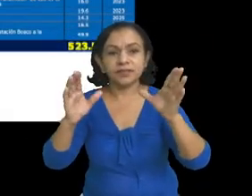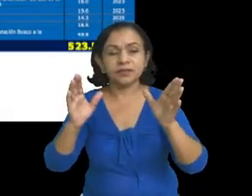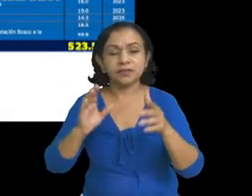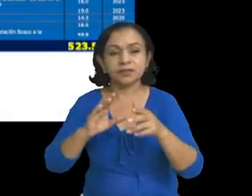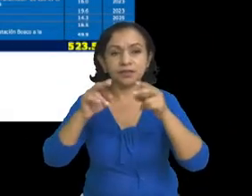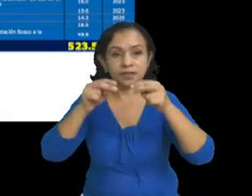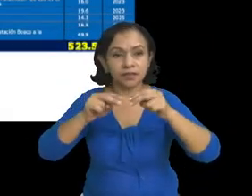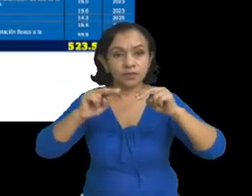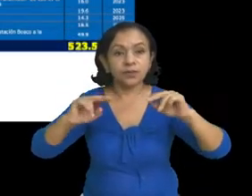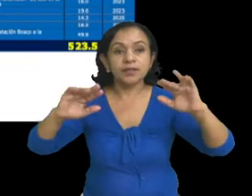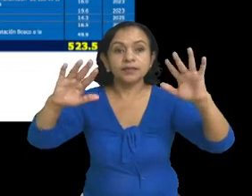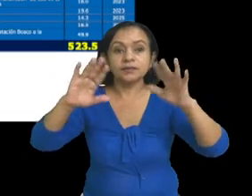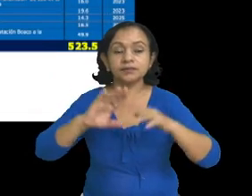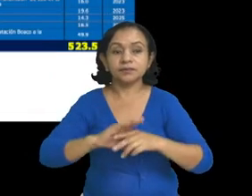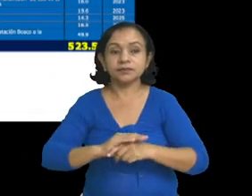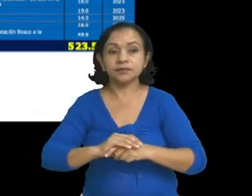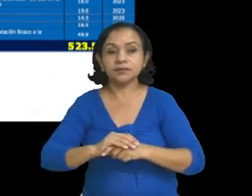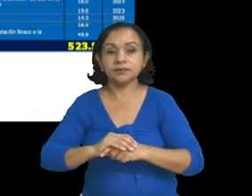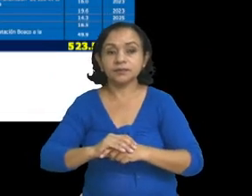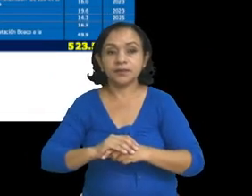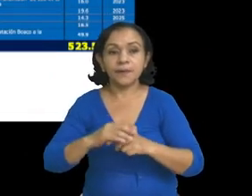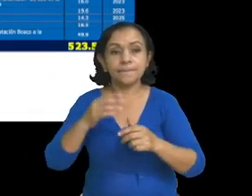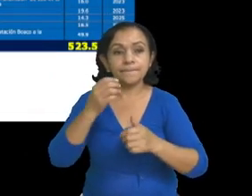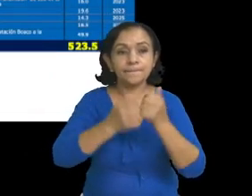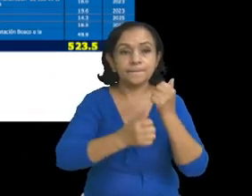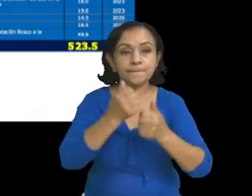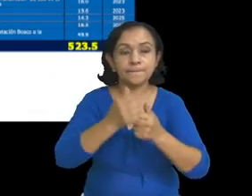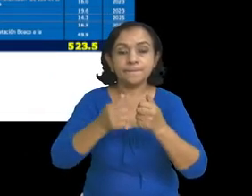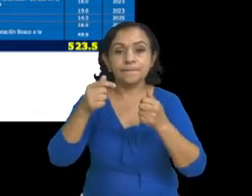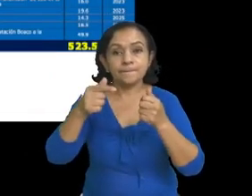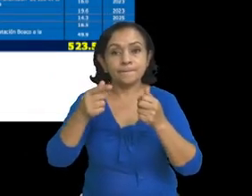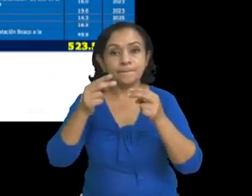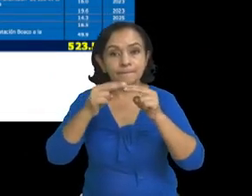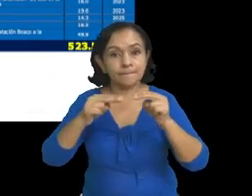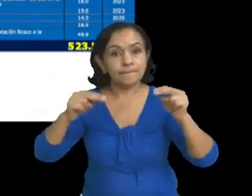de la naturaleza, que hay fallas en el sistema de transmisión,